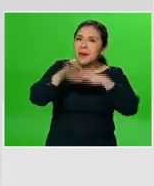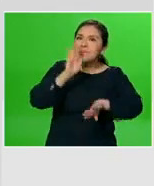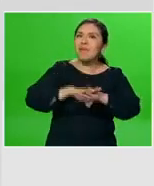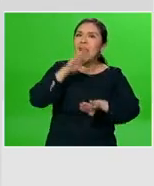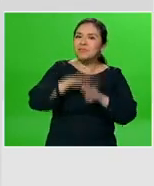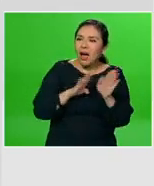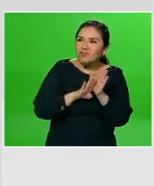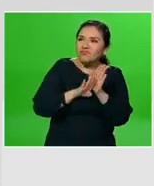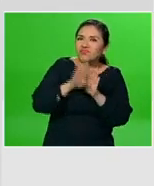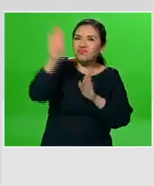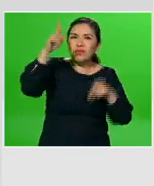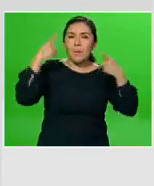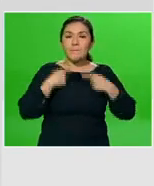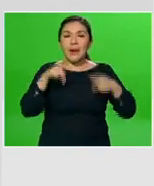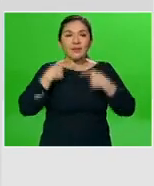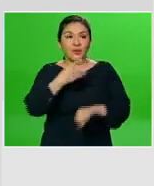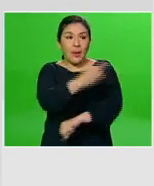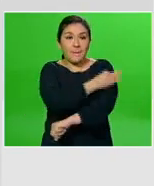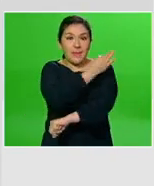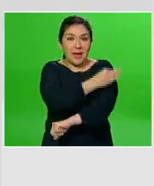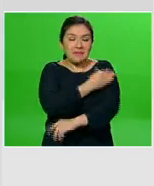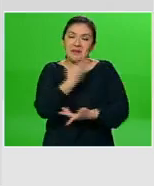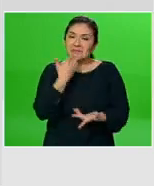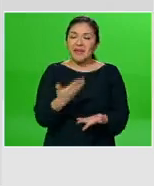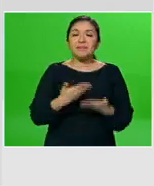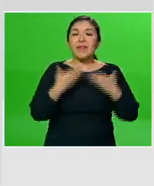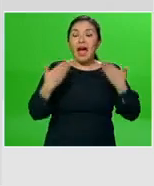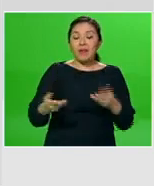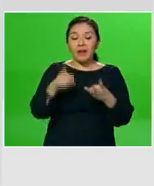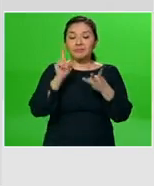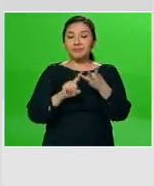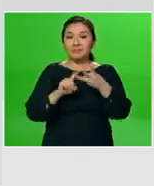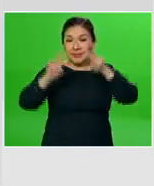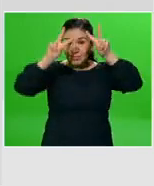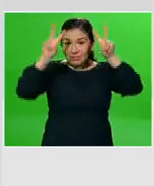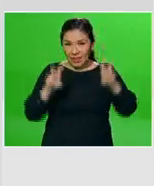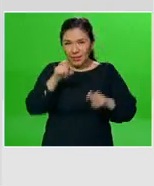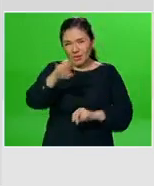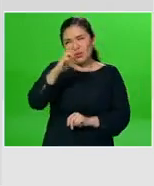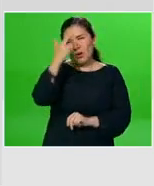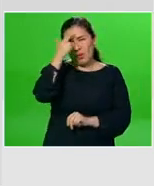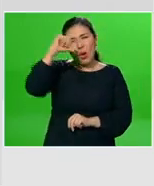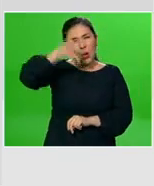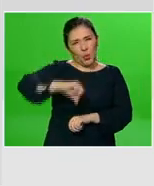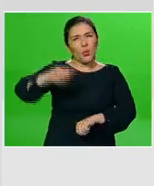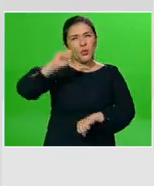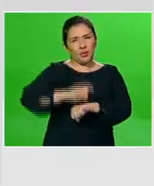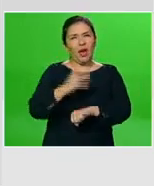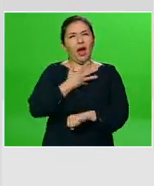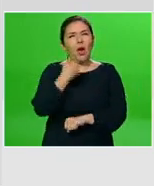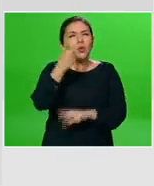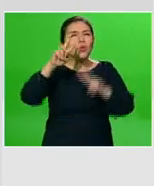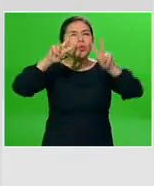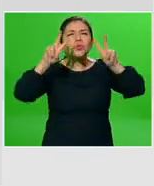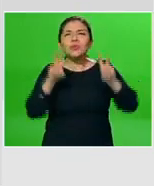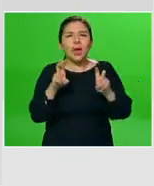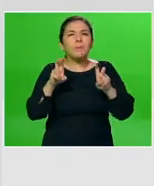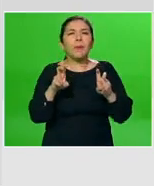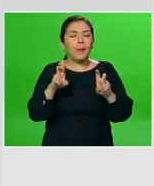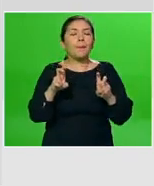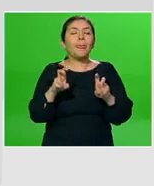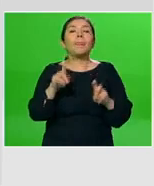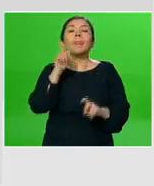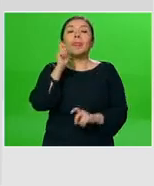y pues bueno pasando a este tercer componente recordábamos que el día de hoy tenemos un componente idiomas